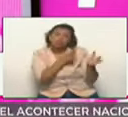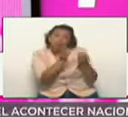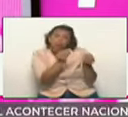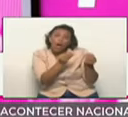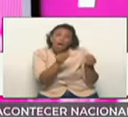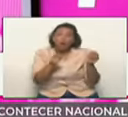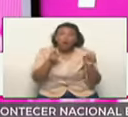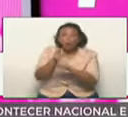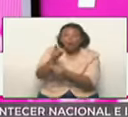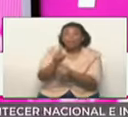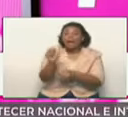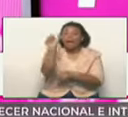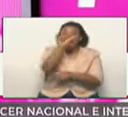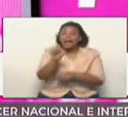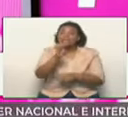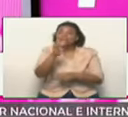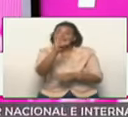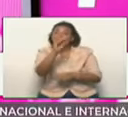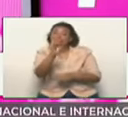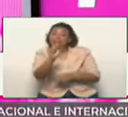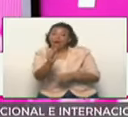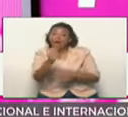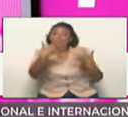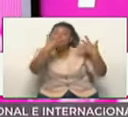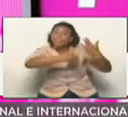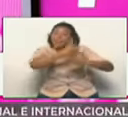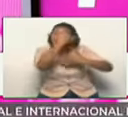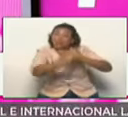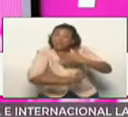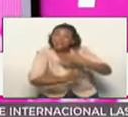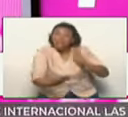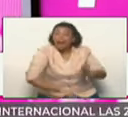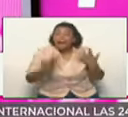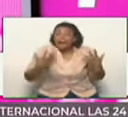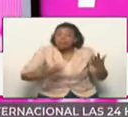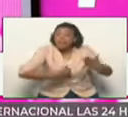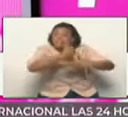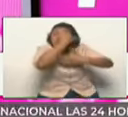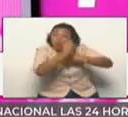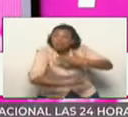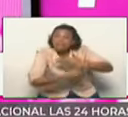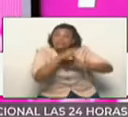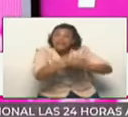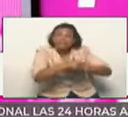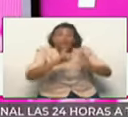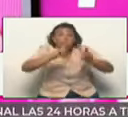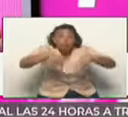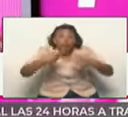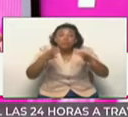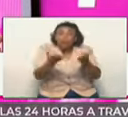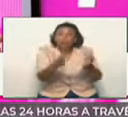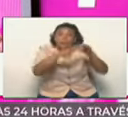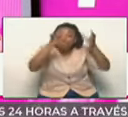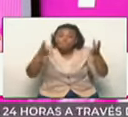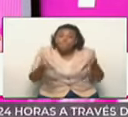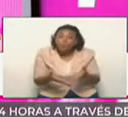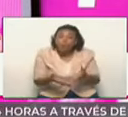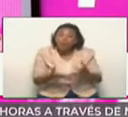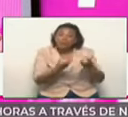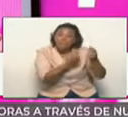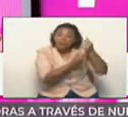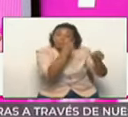Contra la Ruta de la Seda, imagínese usted un proyecto, uno de los grandes, si no el proyecto alternativo más importante de la